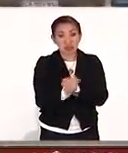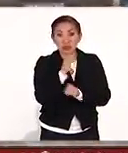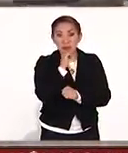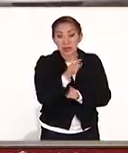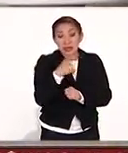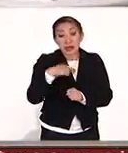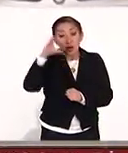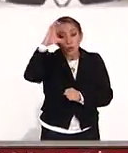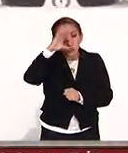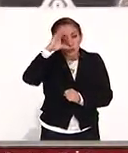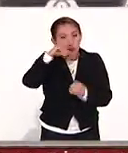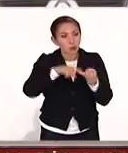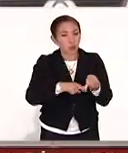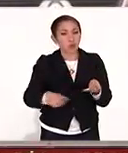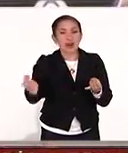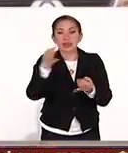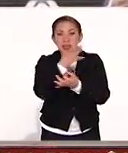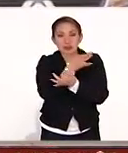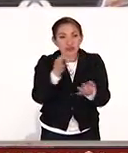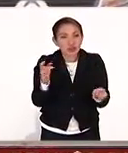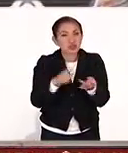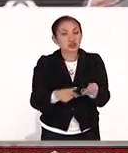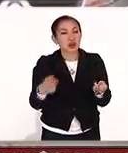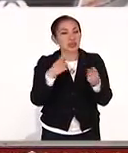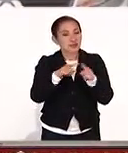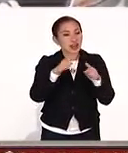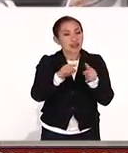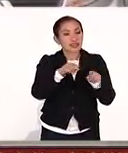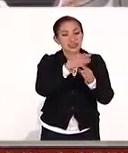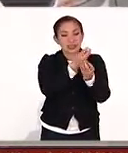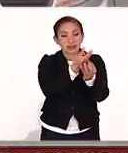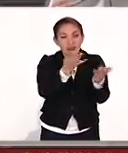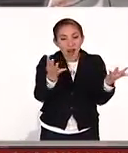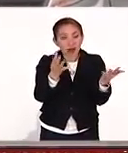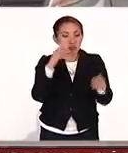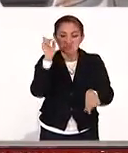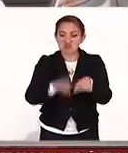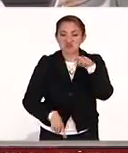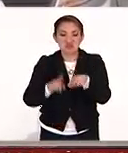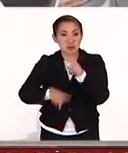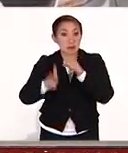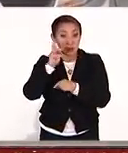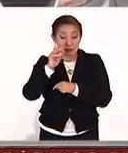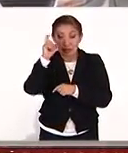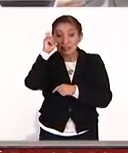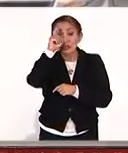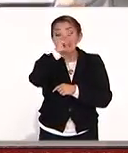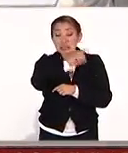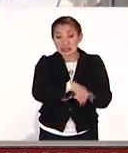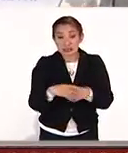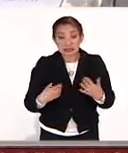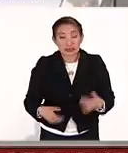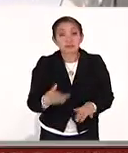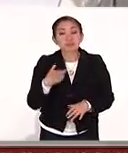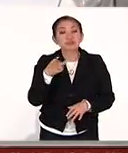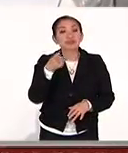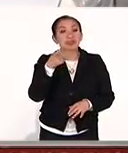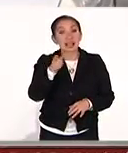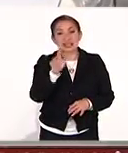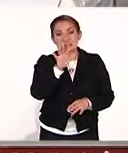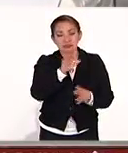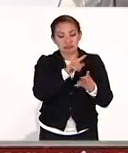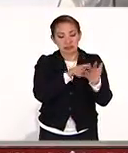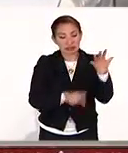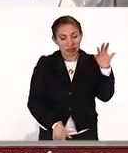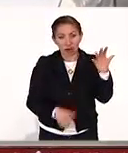la cultura, la difusión, el pluralismo están siendo sometidos a prueba de una manera muy seria. Uno de los